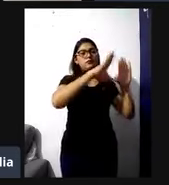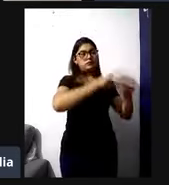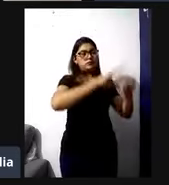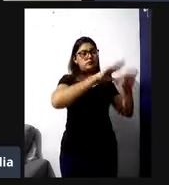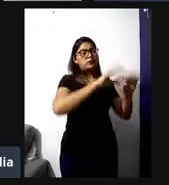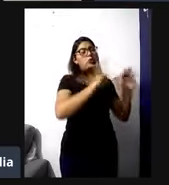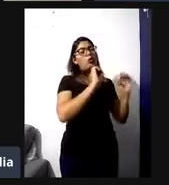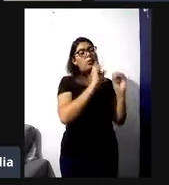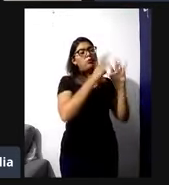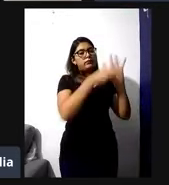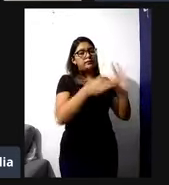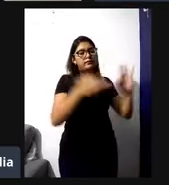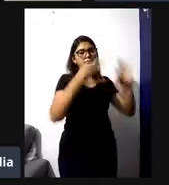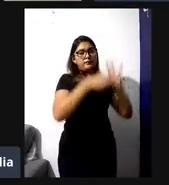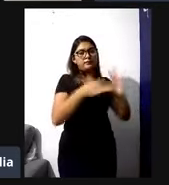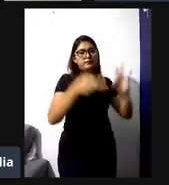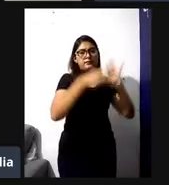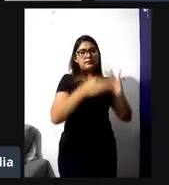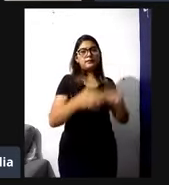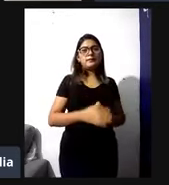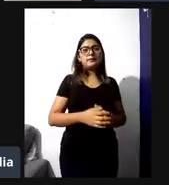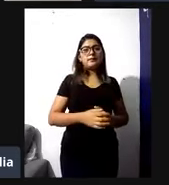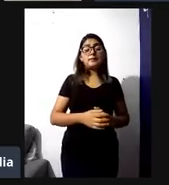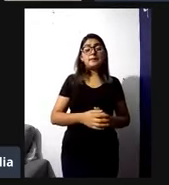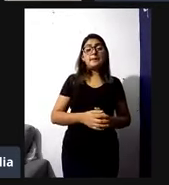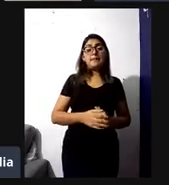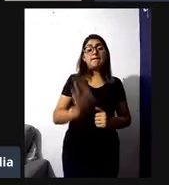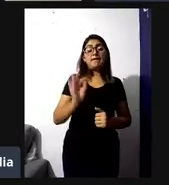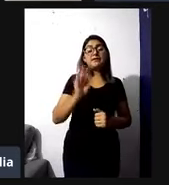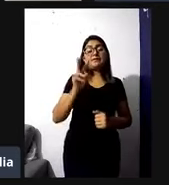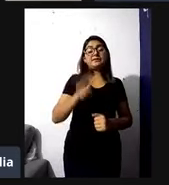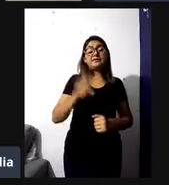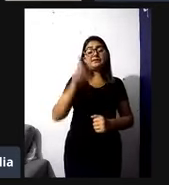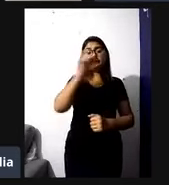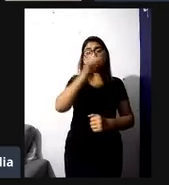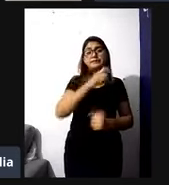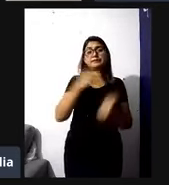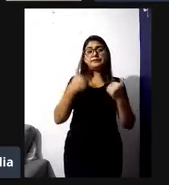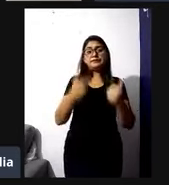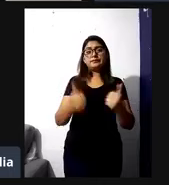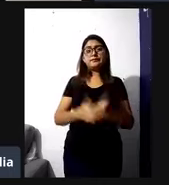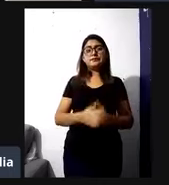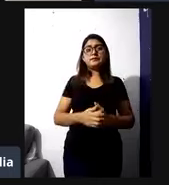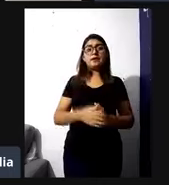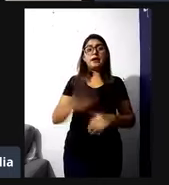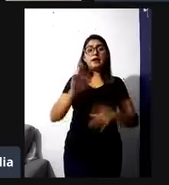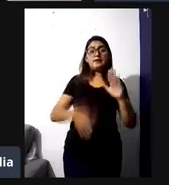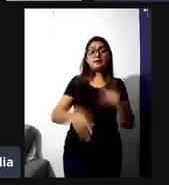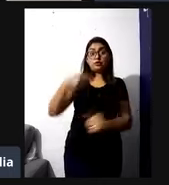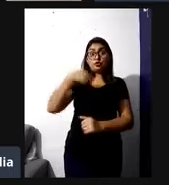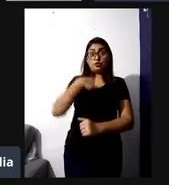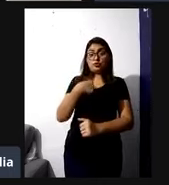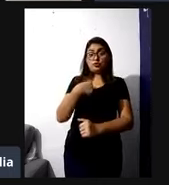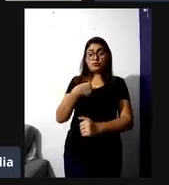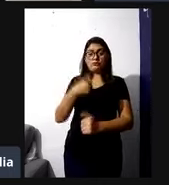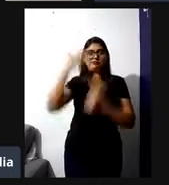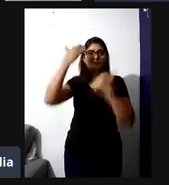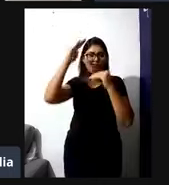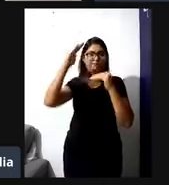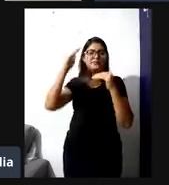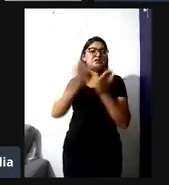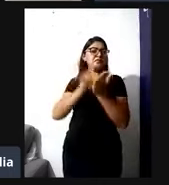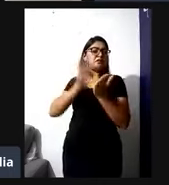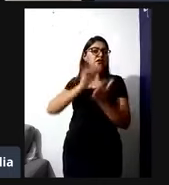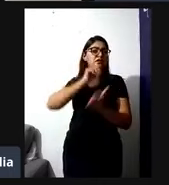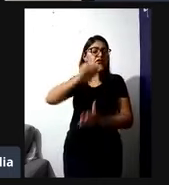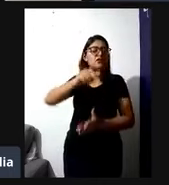no puede salir. Debe ser muy complicado de ver cómo Sí, lo explicas, ¿no? Si uno a veces no lo entiende, es exacto. complicado para